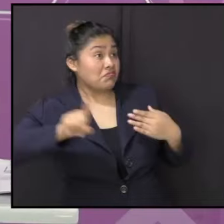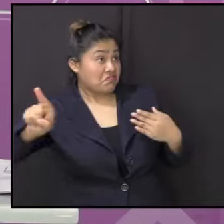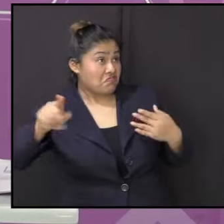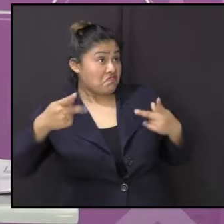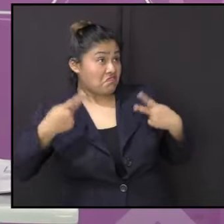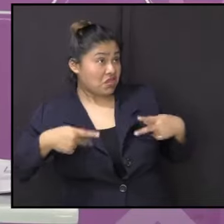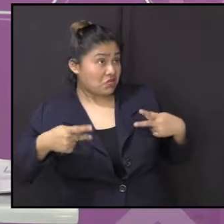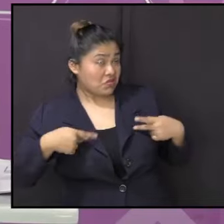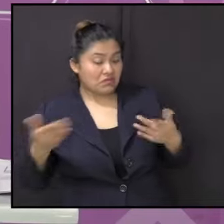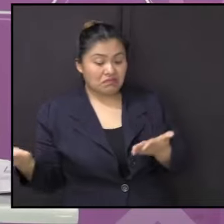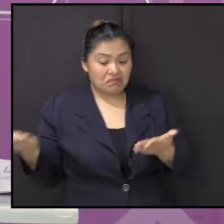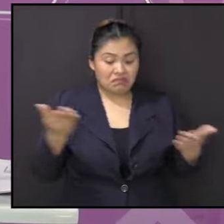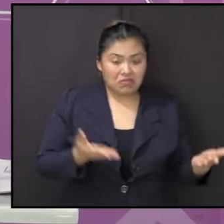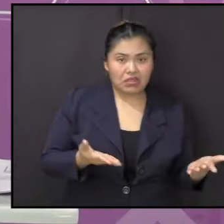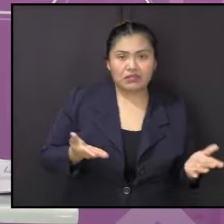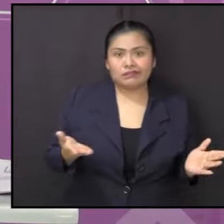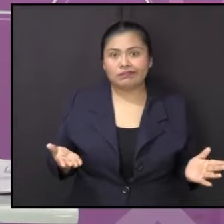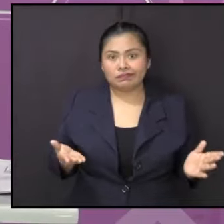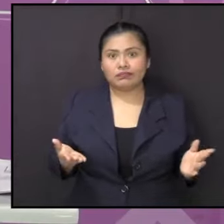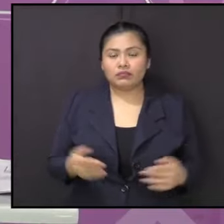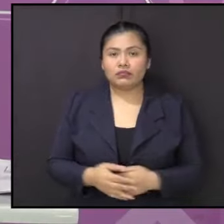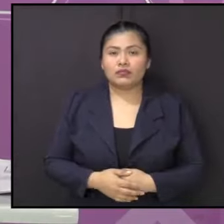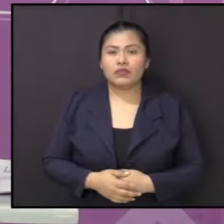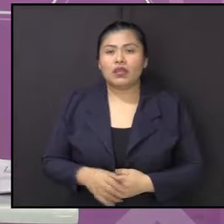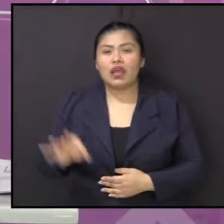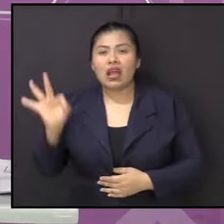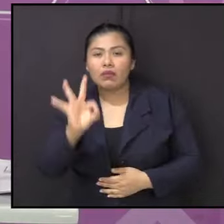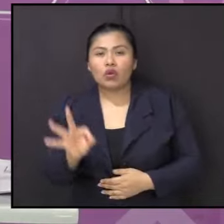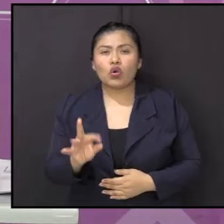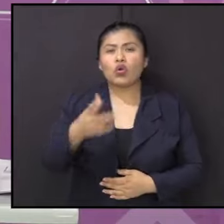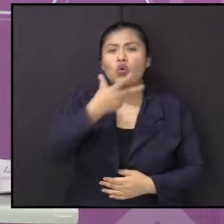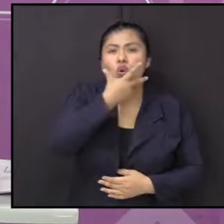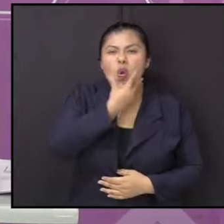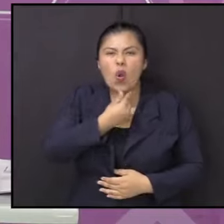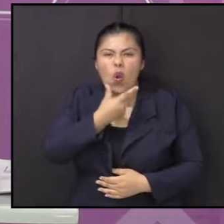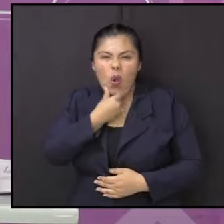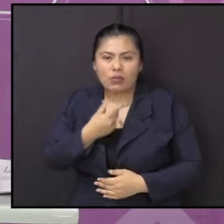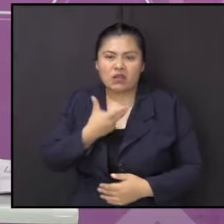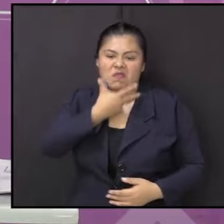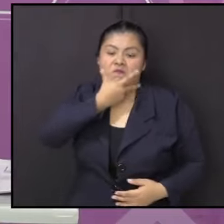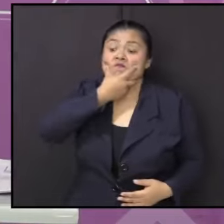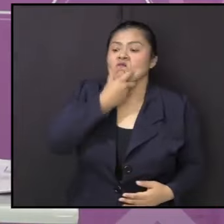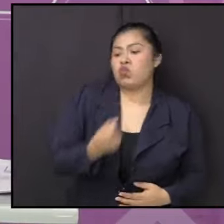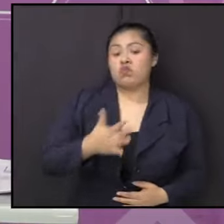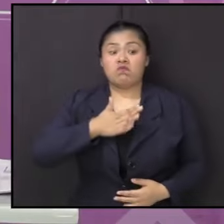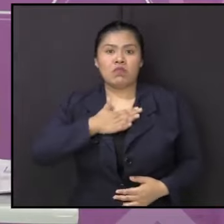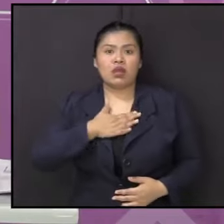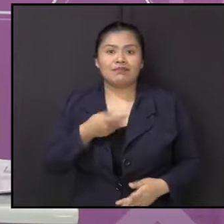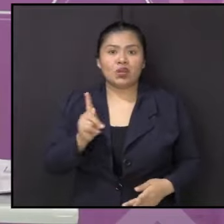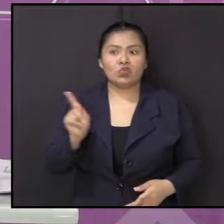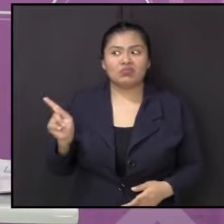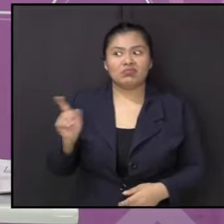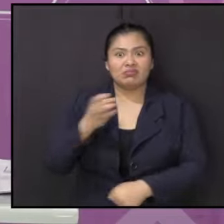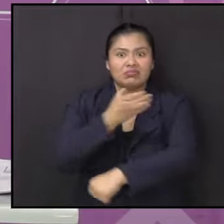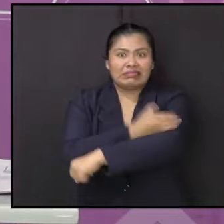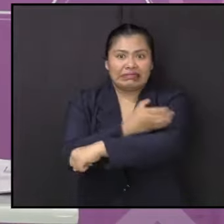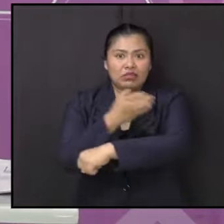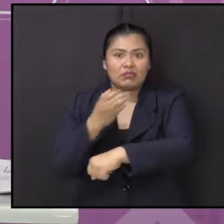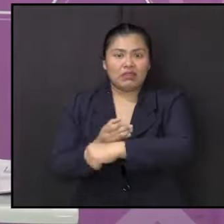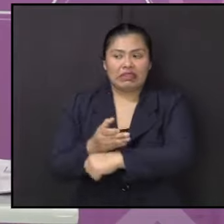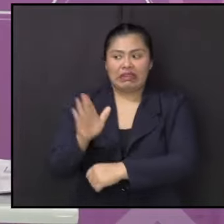decir que de los hombres pudiéramos tener quizás una situación de machismo y misoginia. Pero el hecho de decir que de una compañera tenga que venir